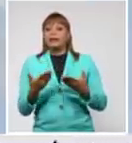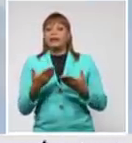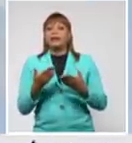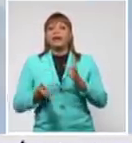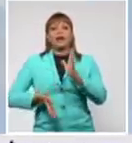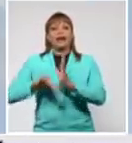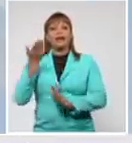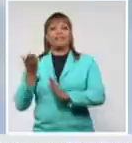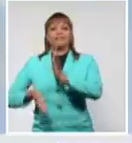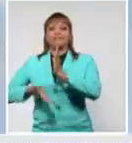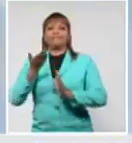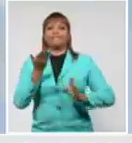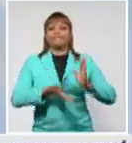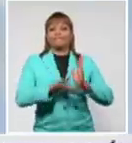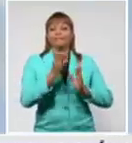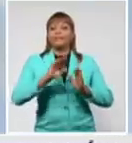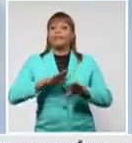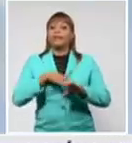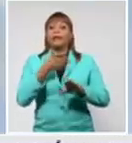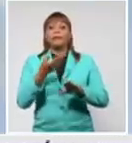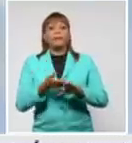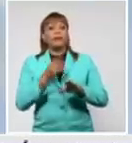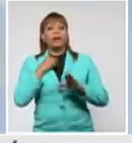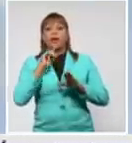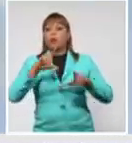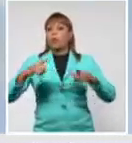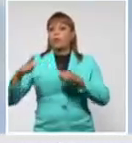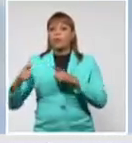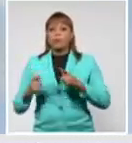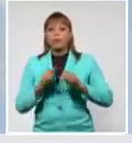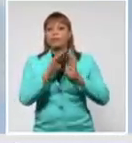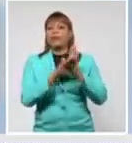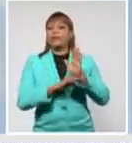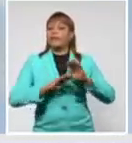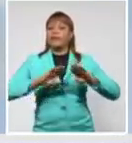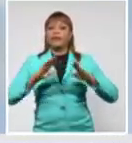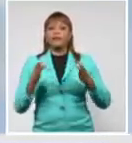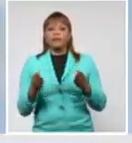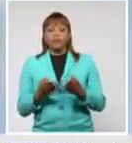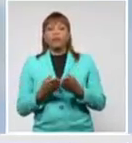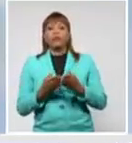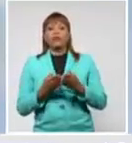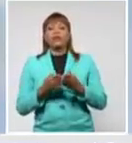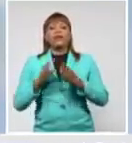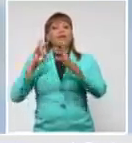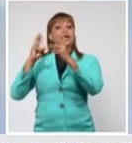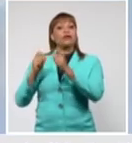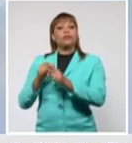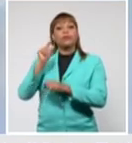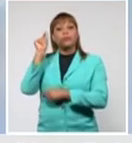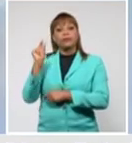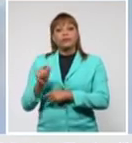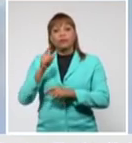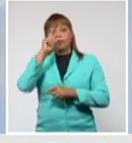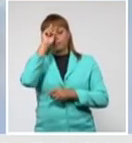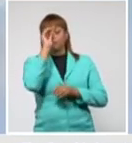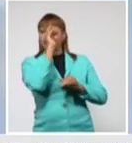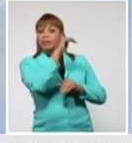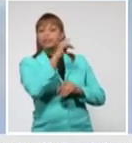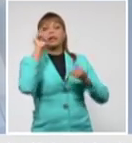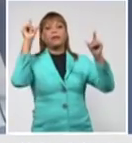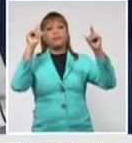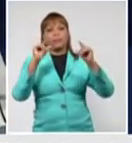después de cumplir todos los requisitos que están establecidos y el número de ingresos pues es menor en esta